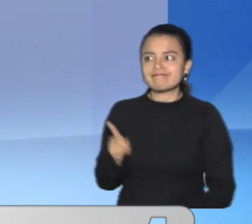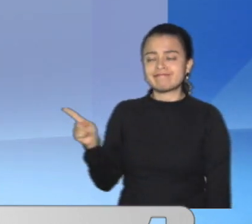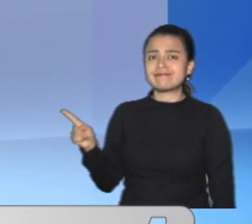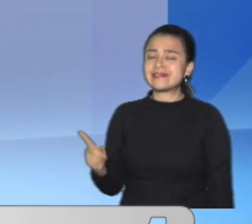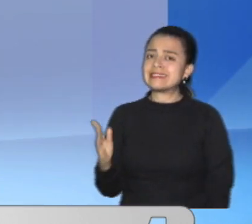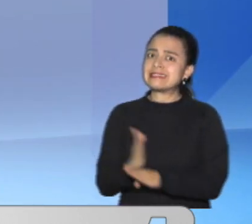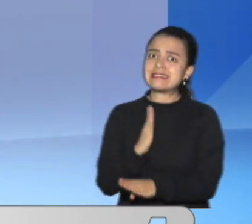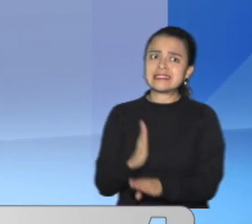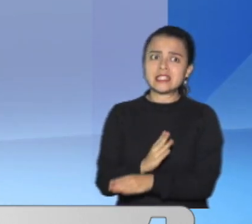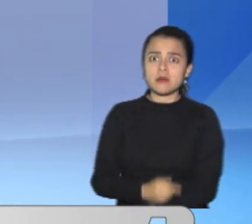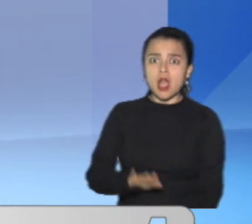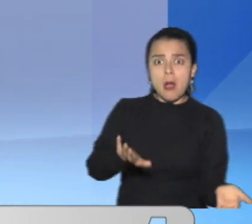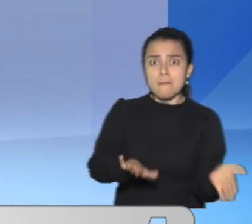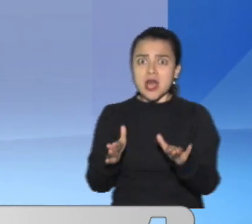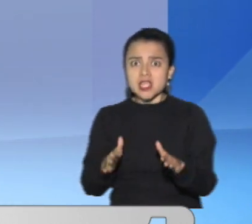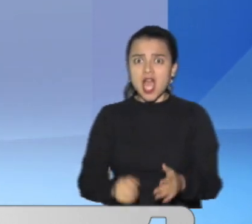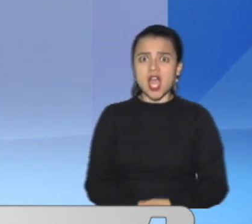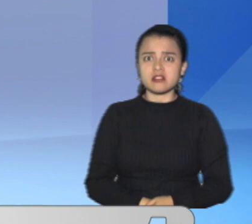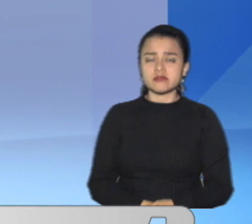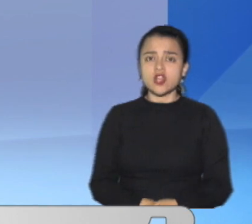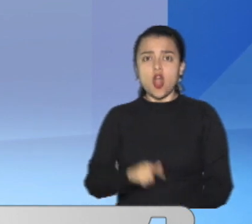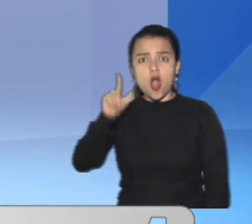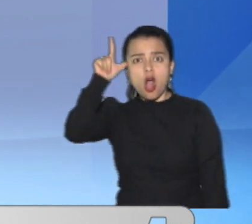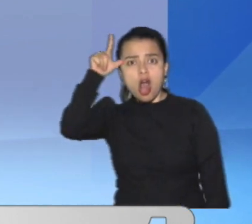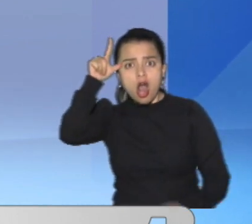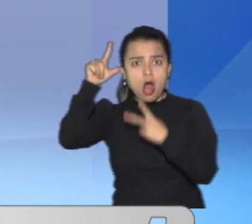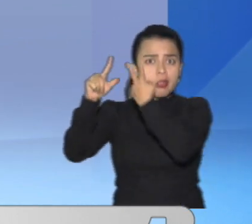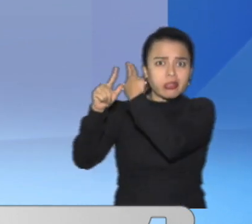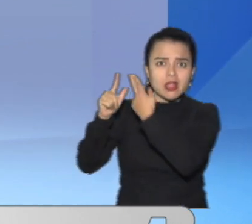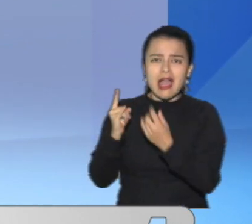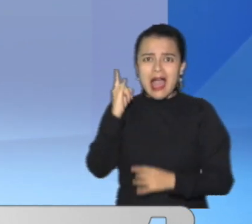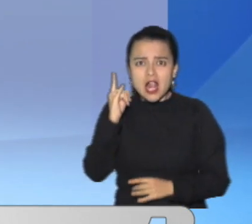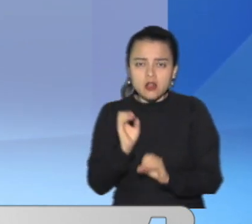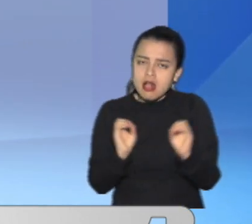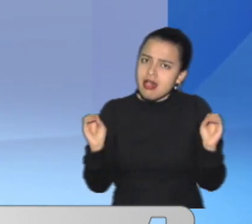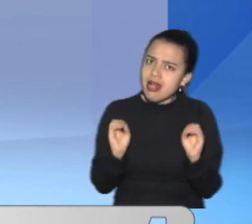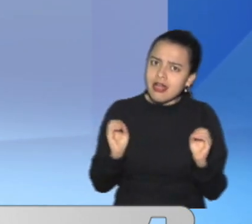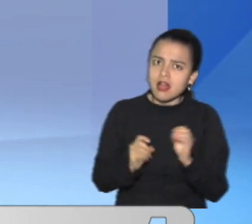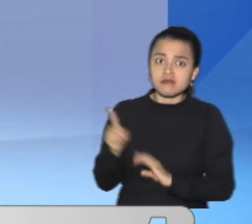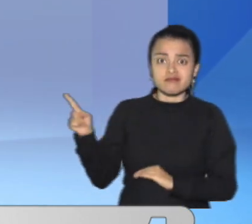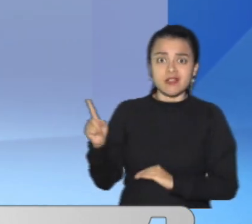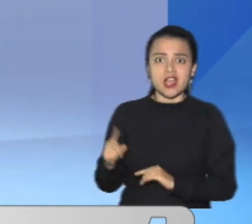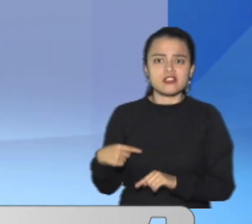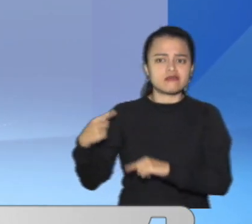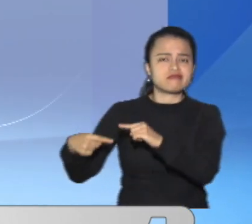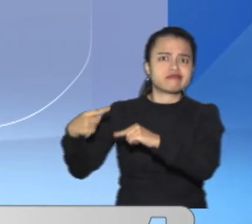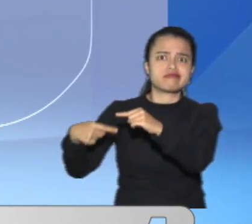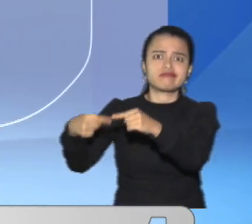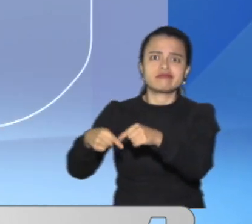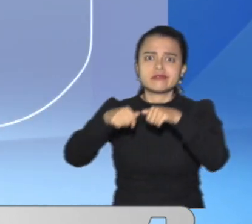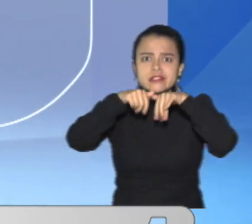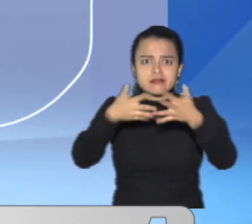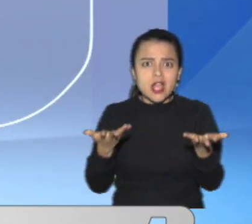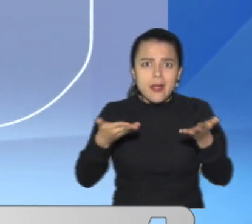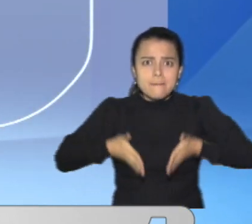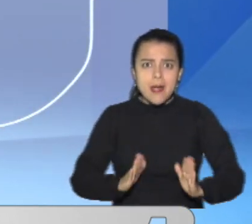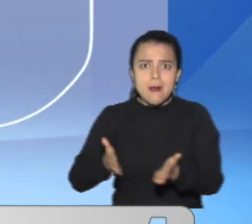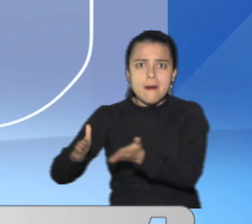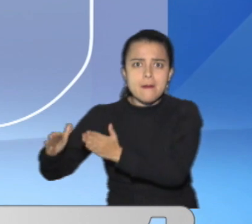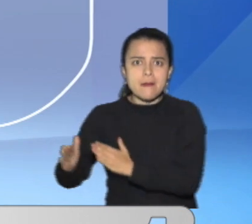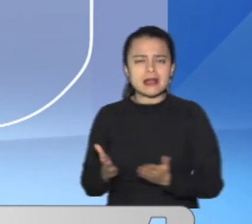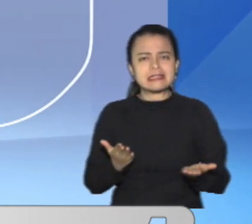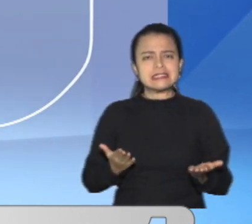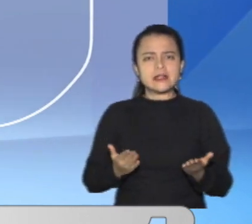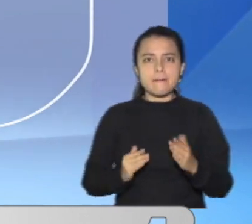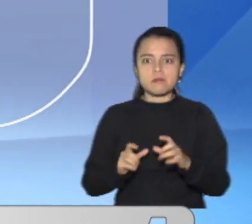ni se pueden sacar de allí, tienen una rápida manera de seguirse reproduciendo, por lo que más adelante sería un peligro